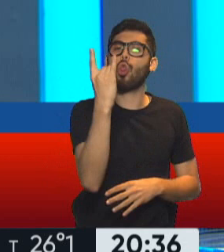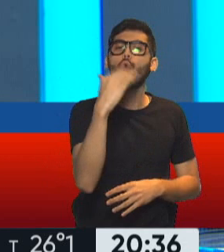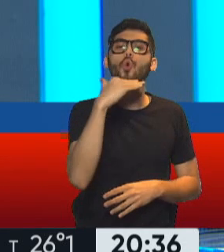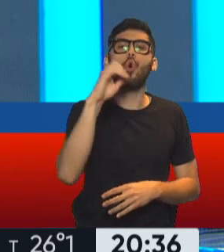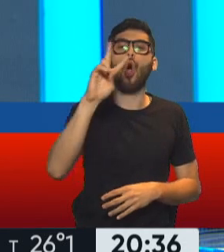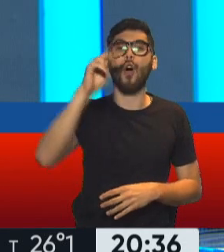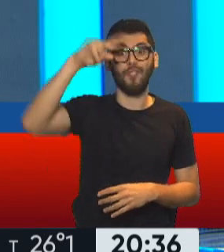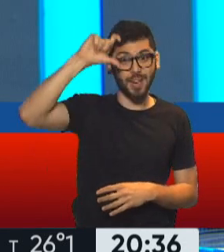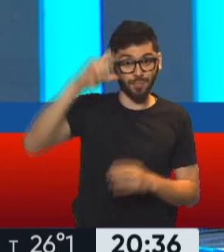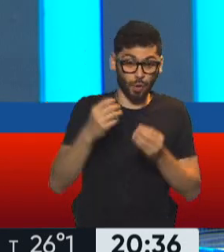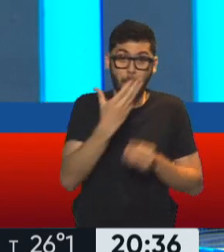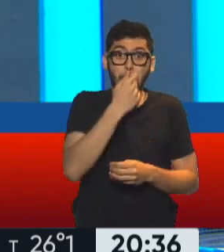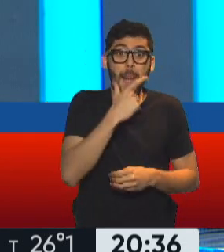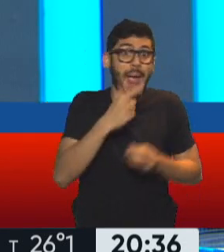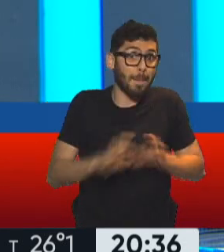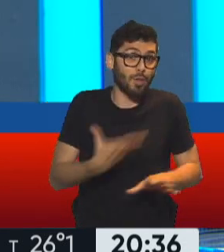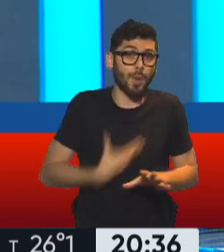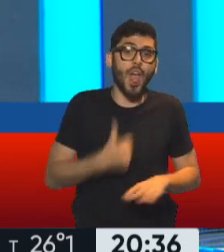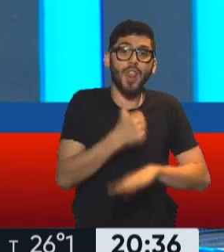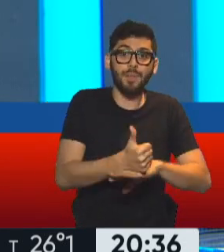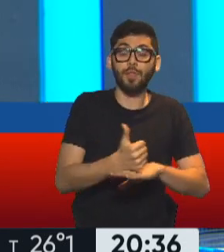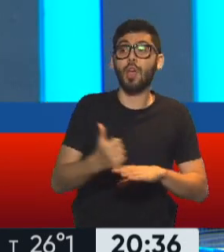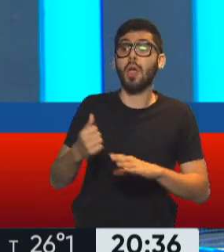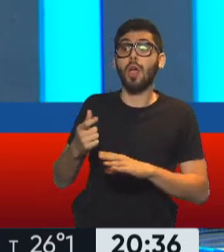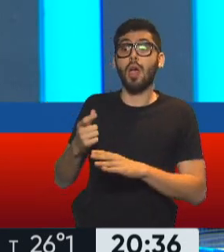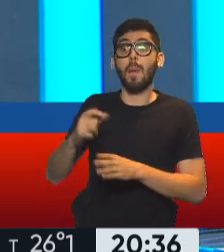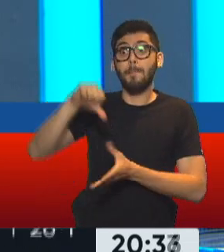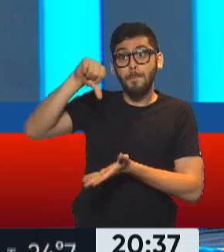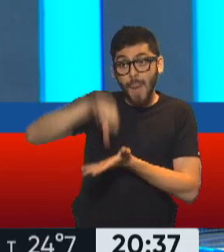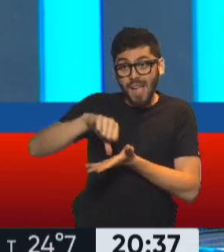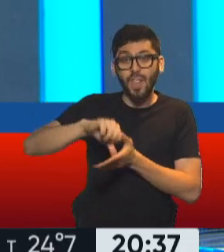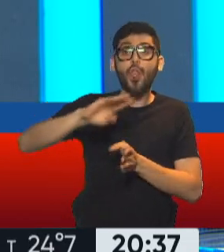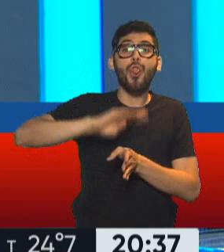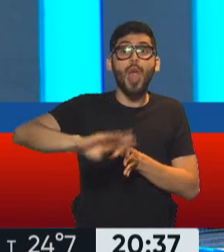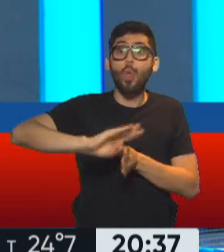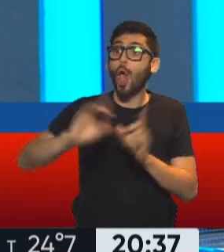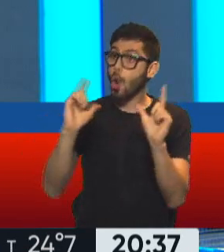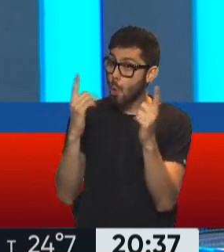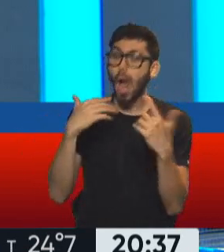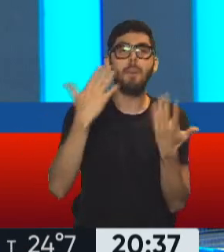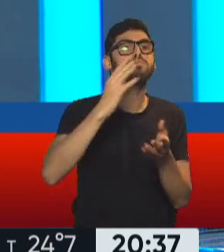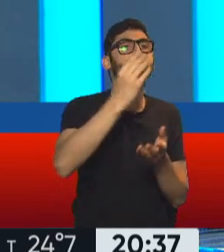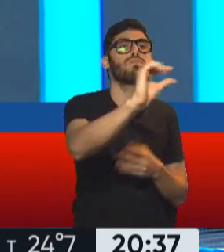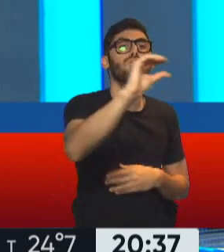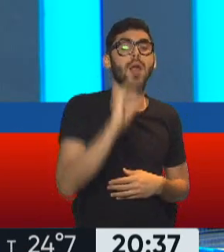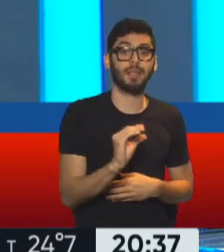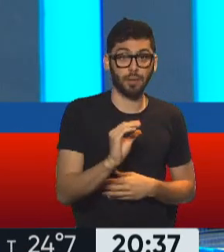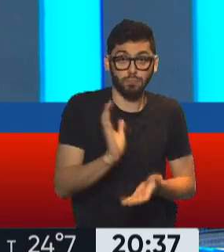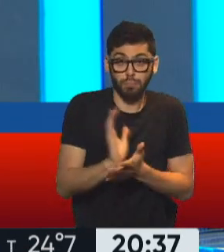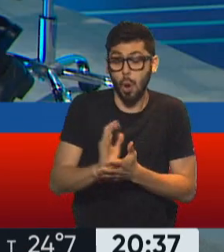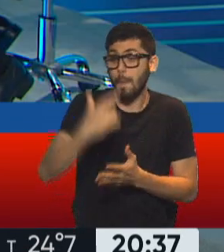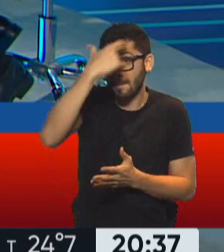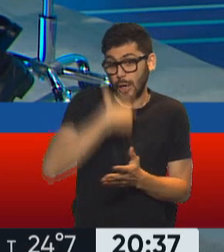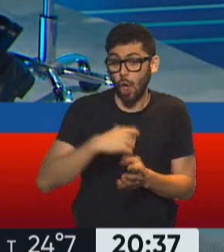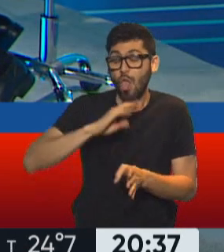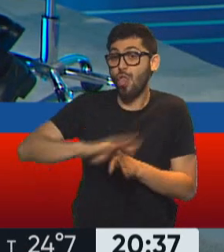Mauricio Macri diciendo que como tenía un país desendeudado, podía pedir prestado. Es decir, si una persona común está endeudada hasta